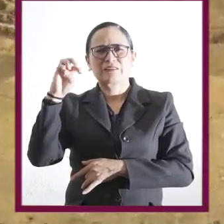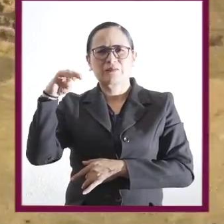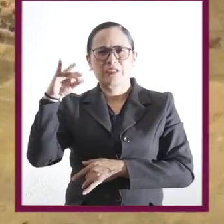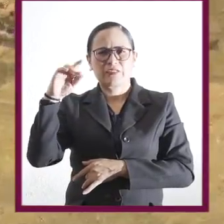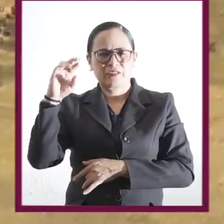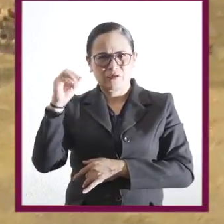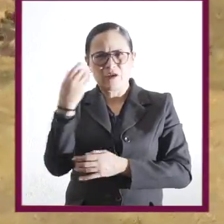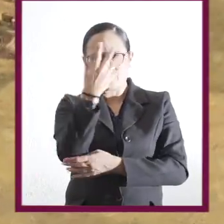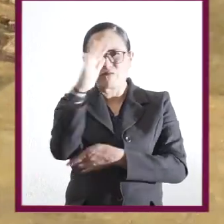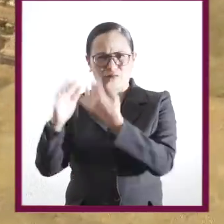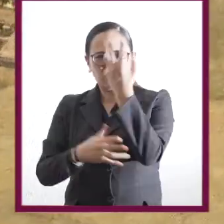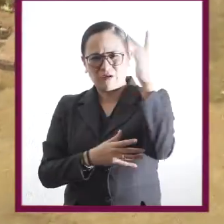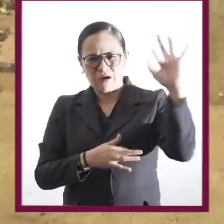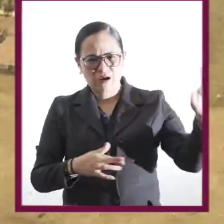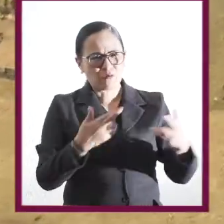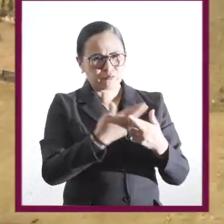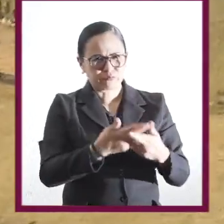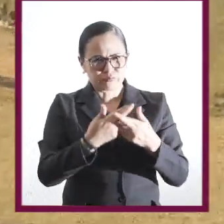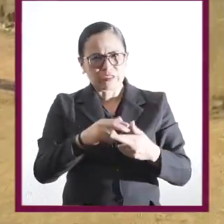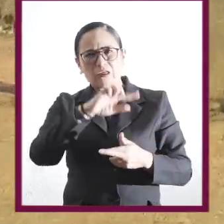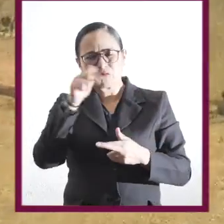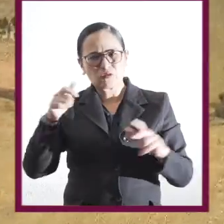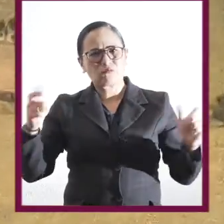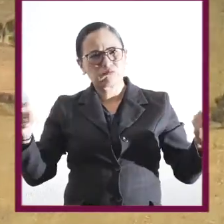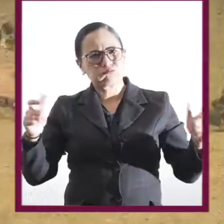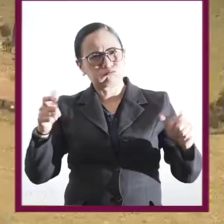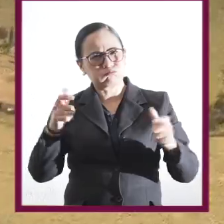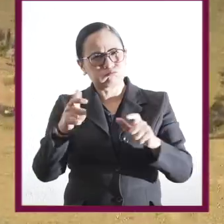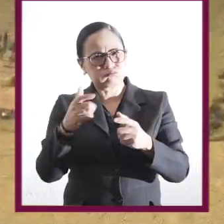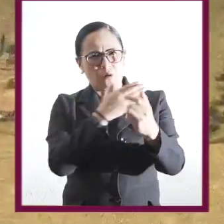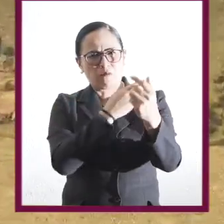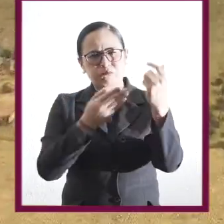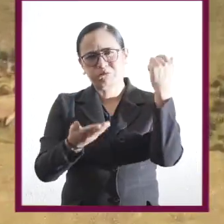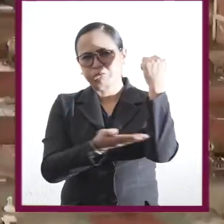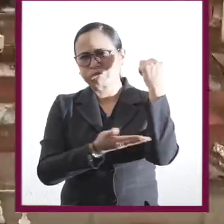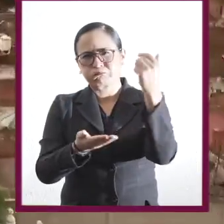trazo sembrado de árboles, que se redujo con el paso del tiempo.